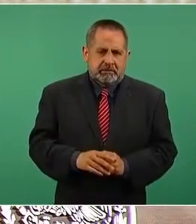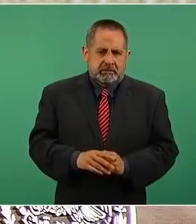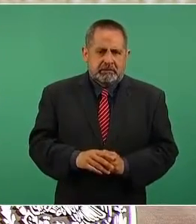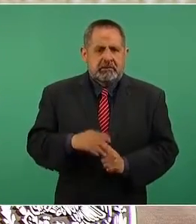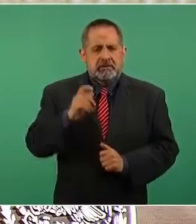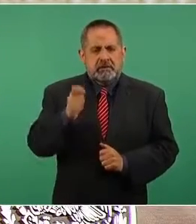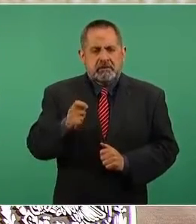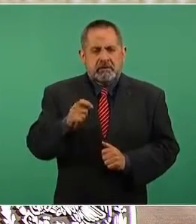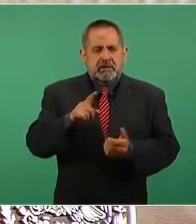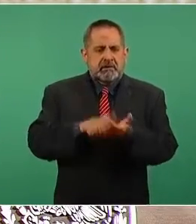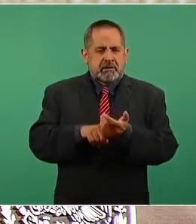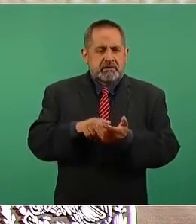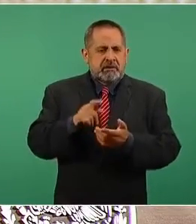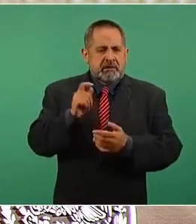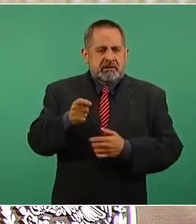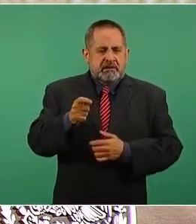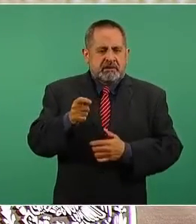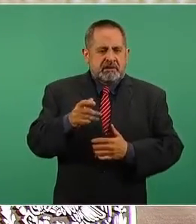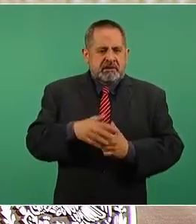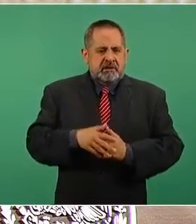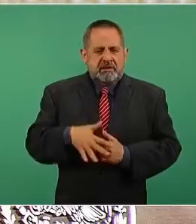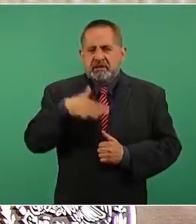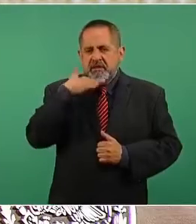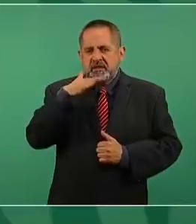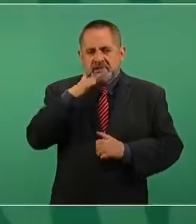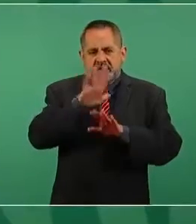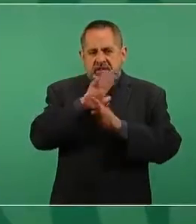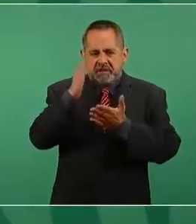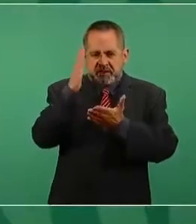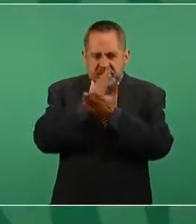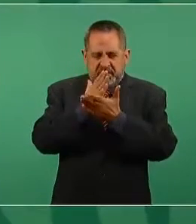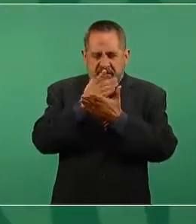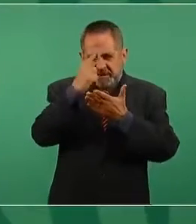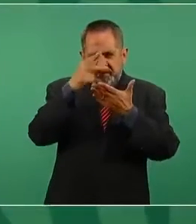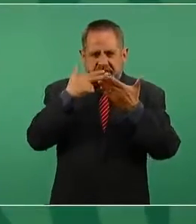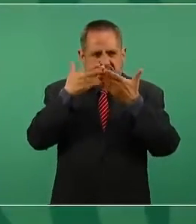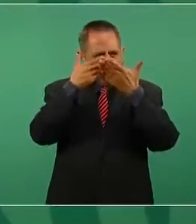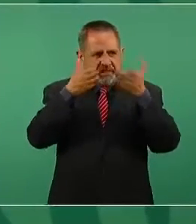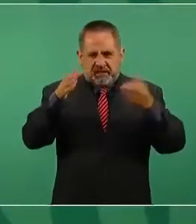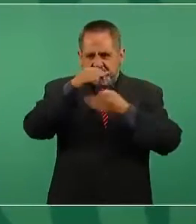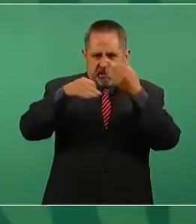el que no haya corrupción, es general.